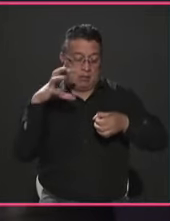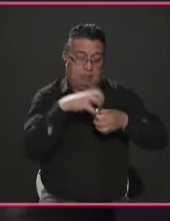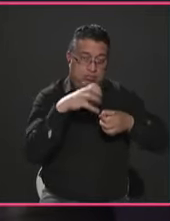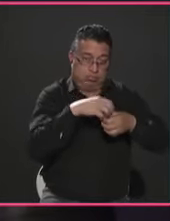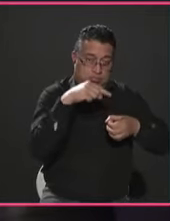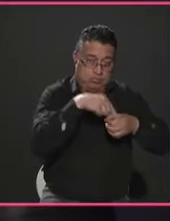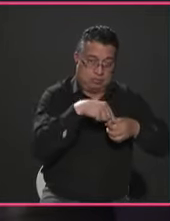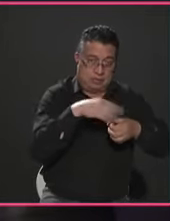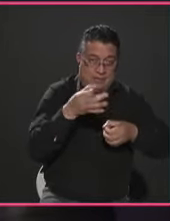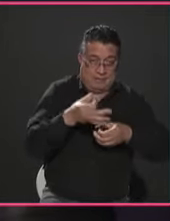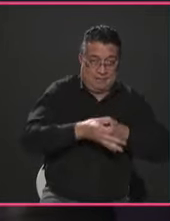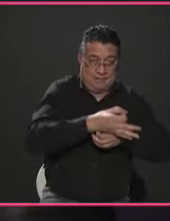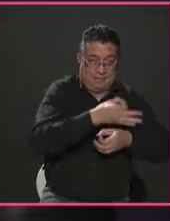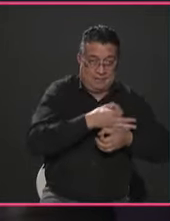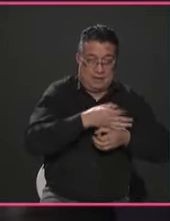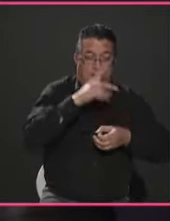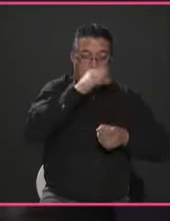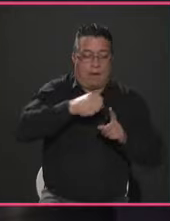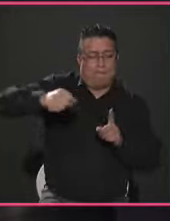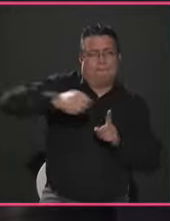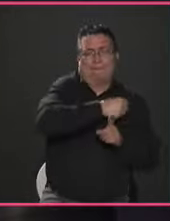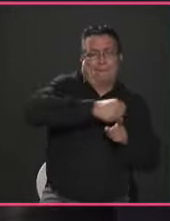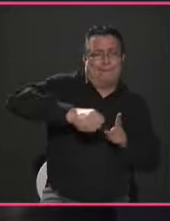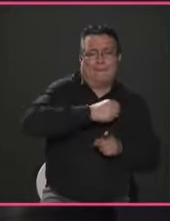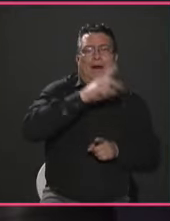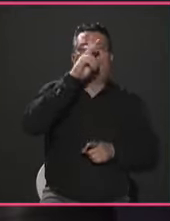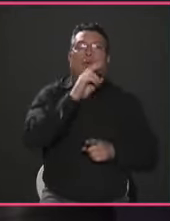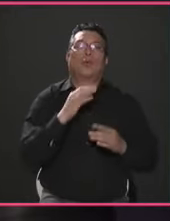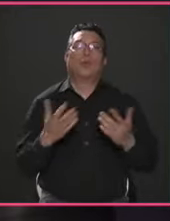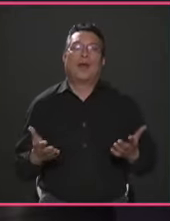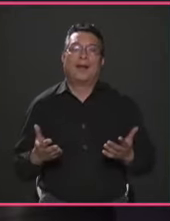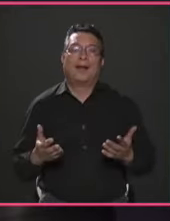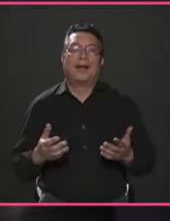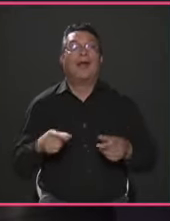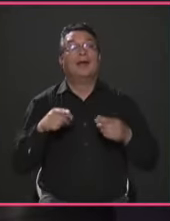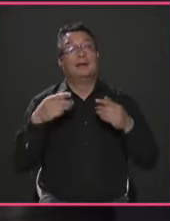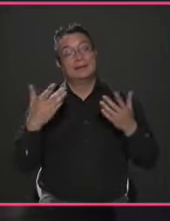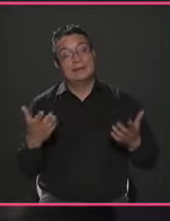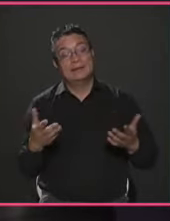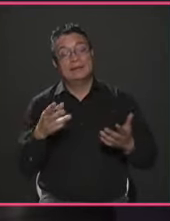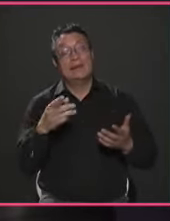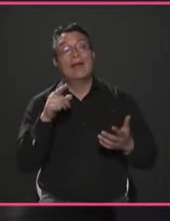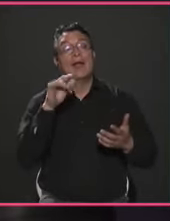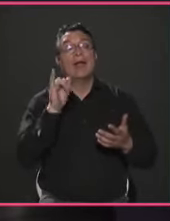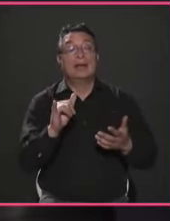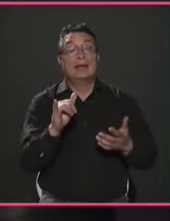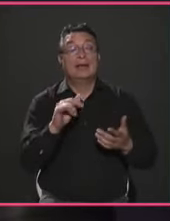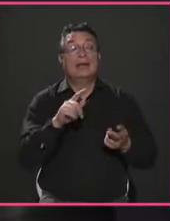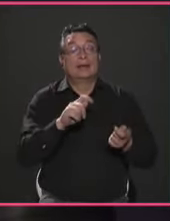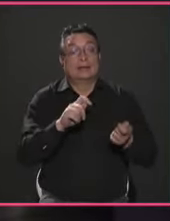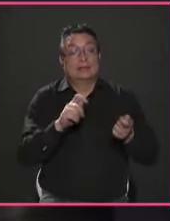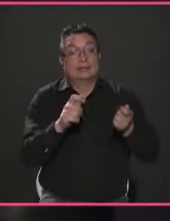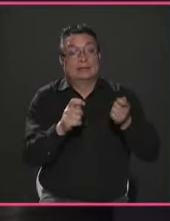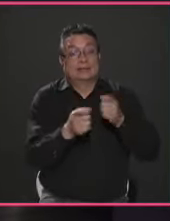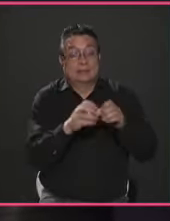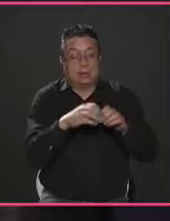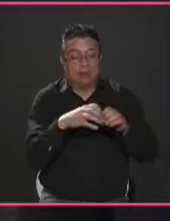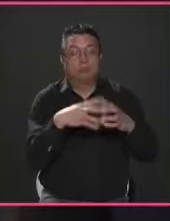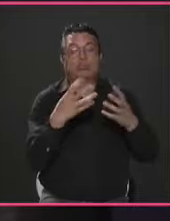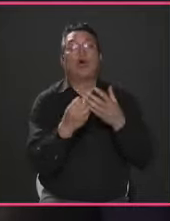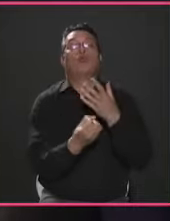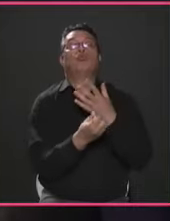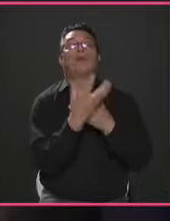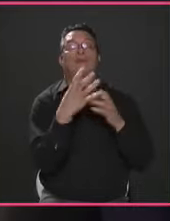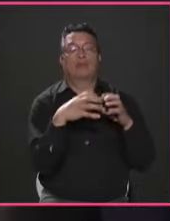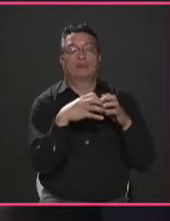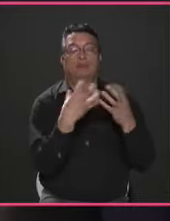que lo tortura claramente y va así liberar uno nuevo que